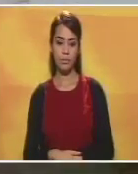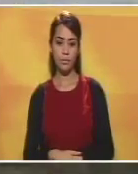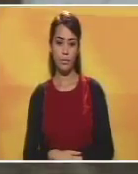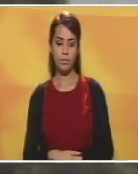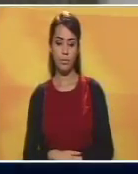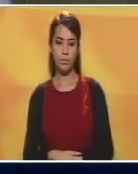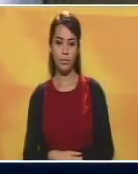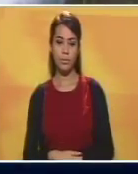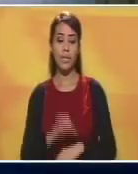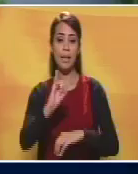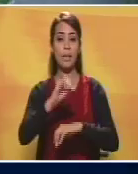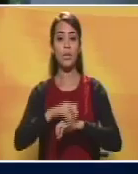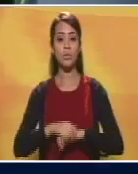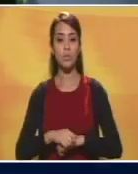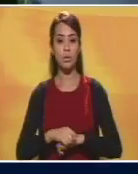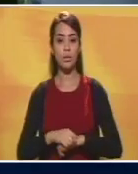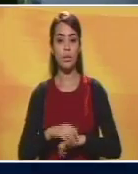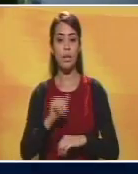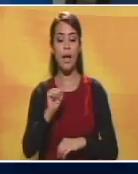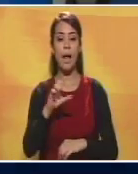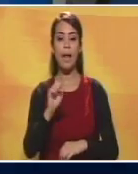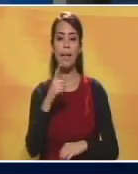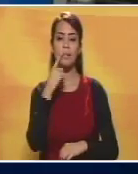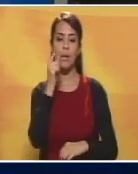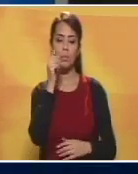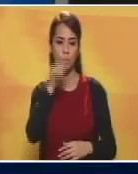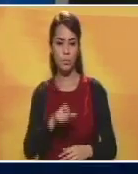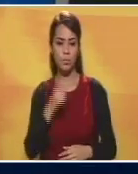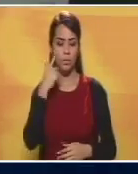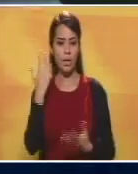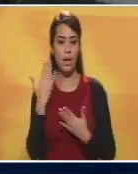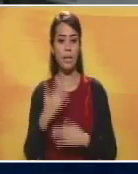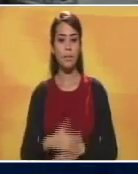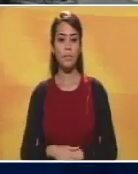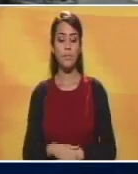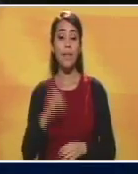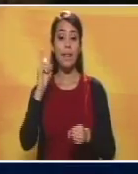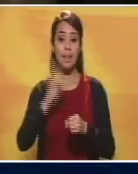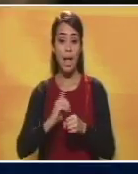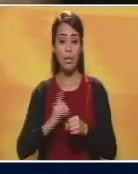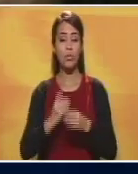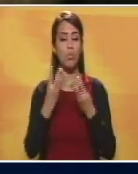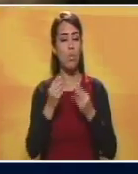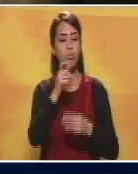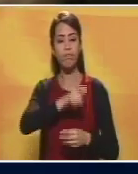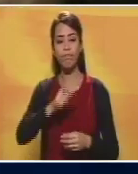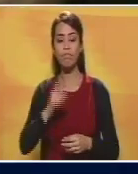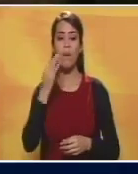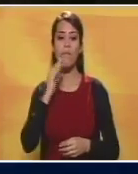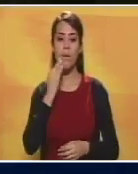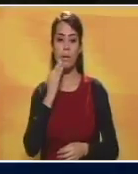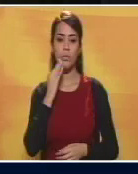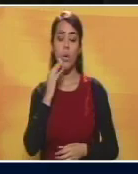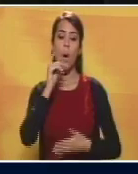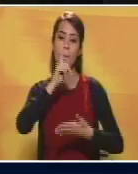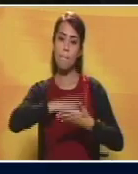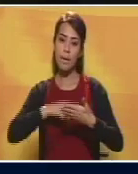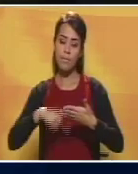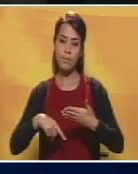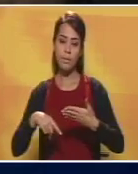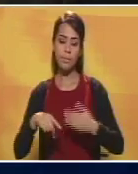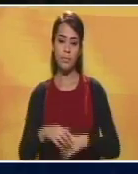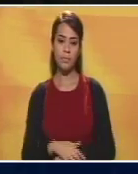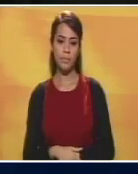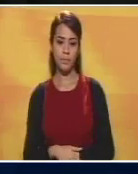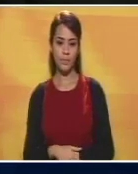Y en Reino Unido, Alexander Kogan, el académico que obtuvo datos de millones de usuarios de Facebook para la firma Cambridge